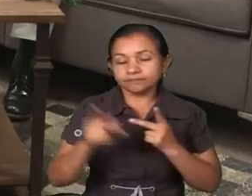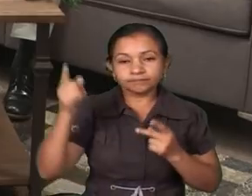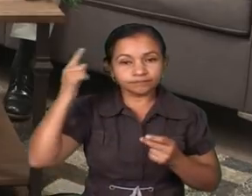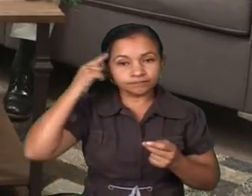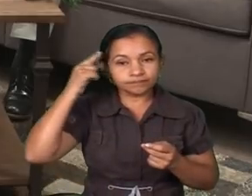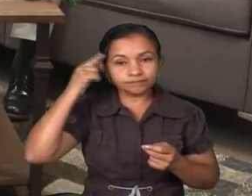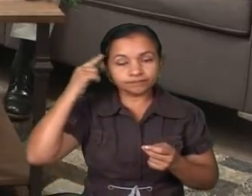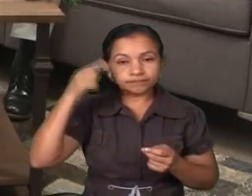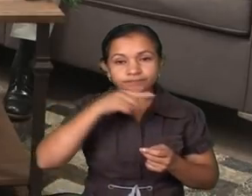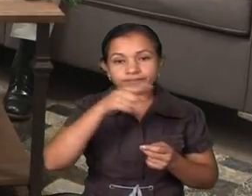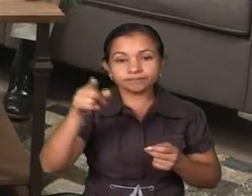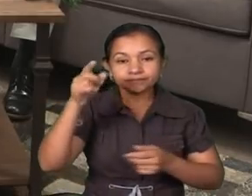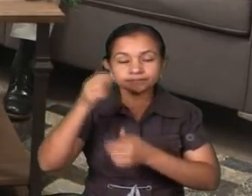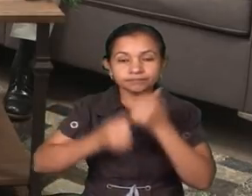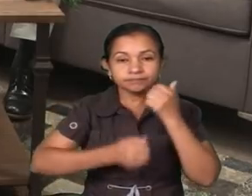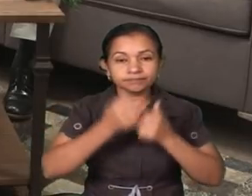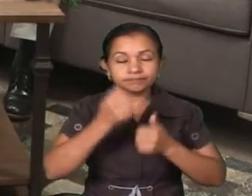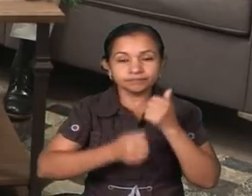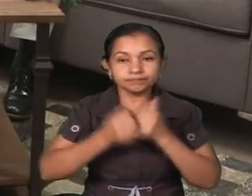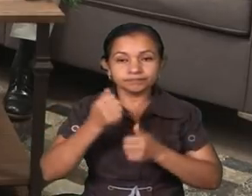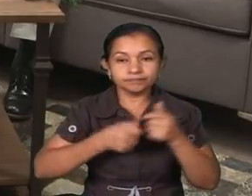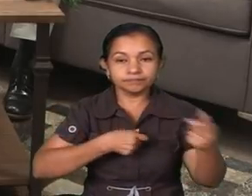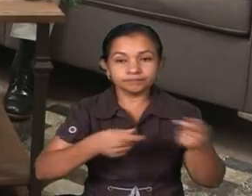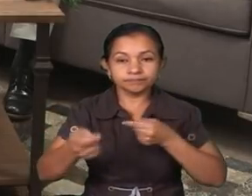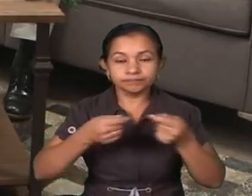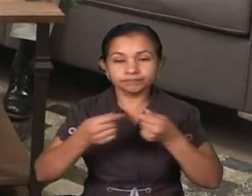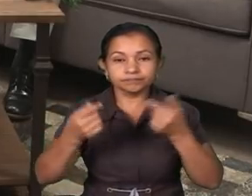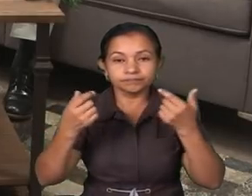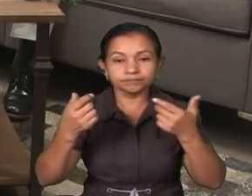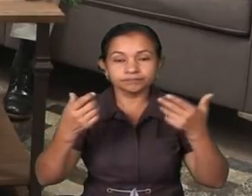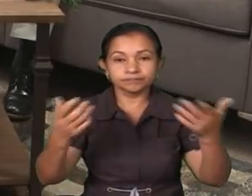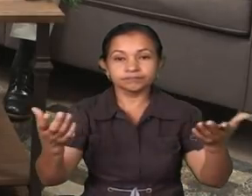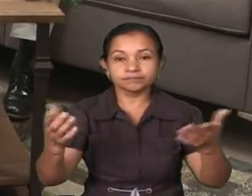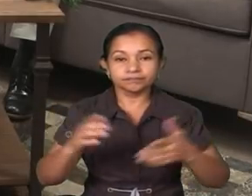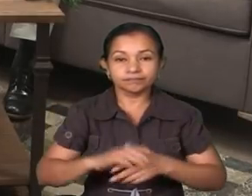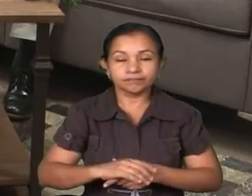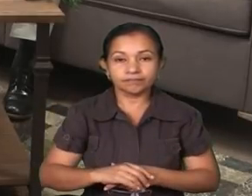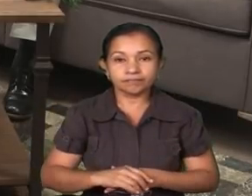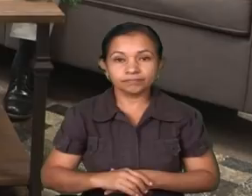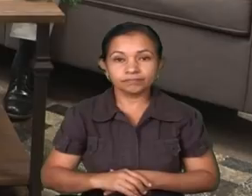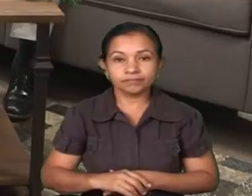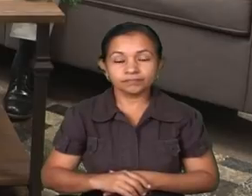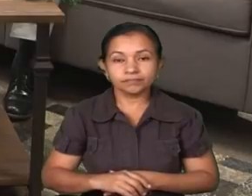de sirviente nacional, de entrega patria, regala patria!